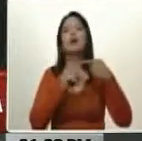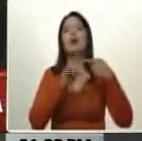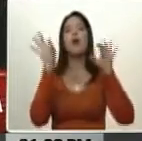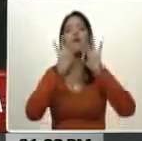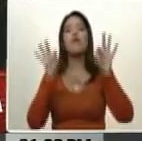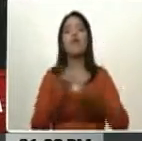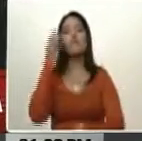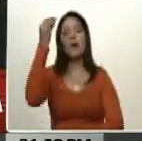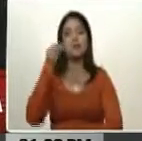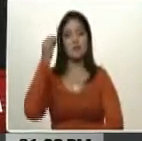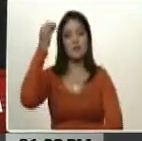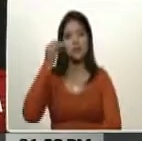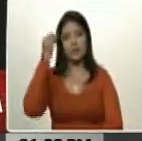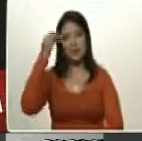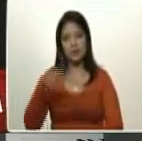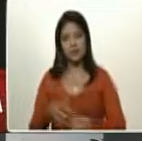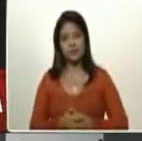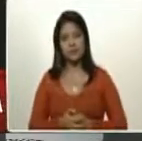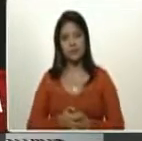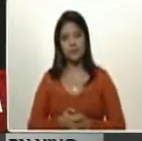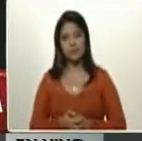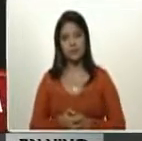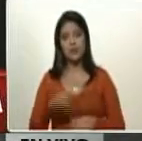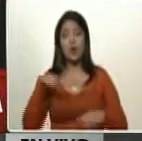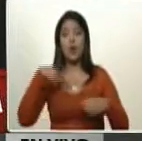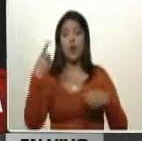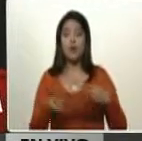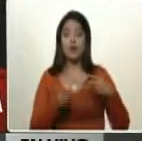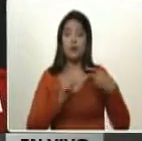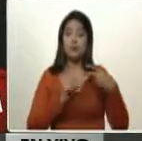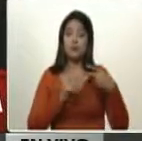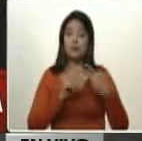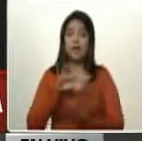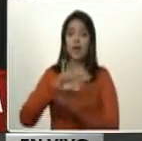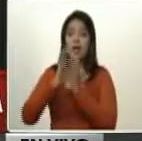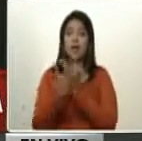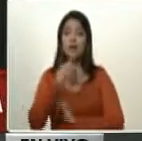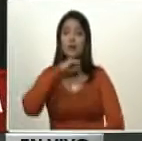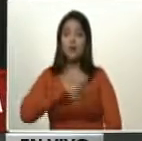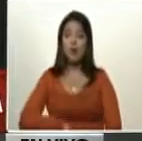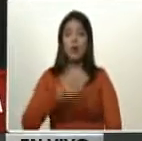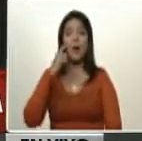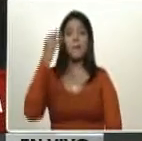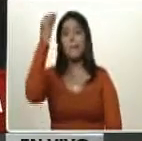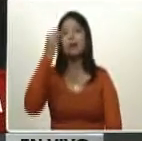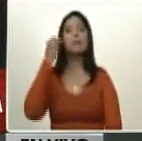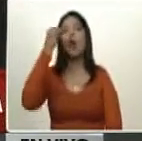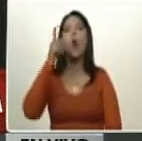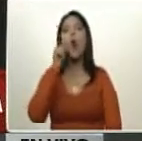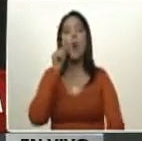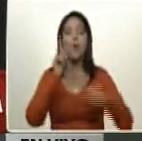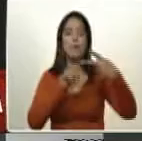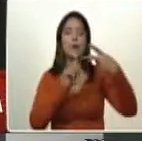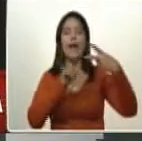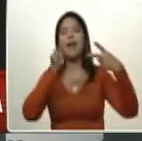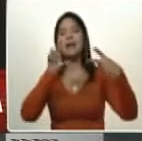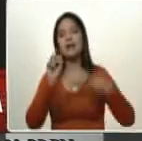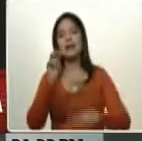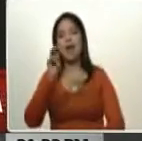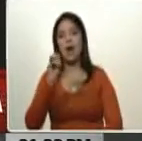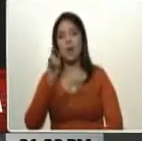pensamiento. La visión geohistórica del pensamiento de Ramón Tovar,